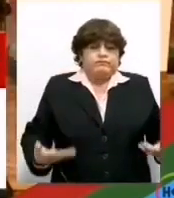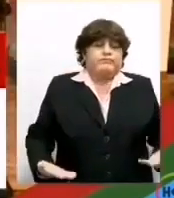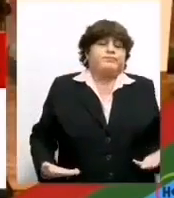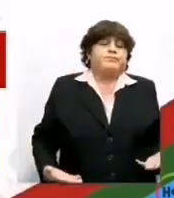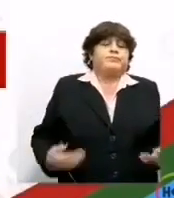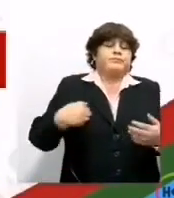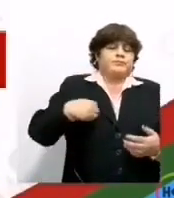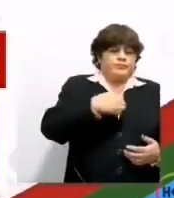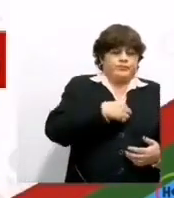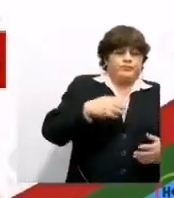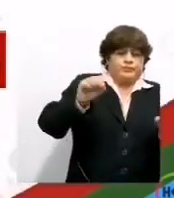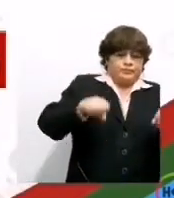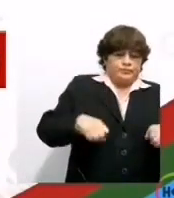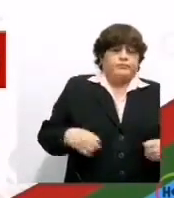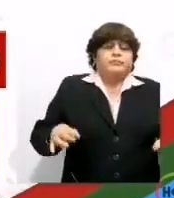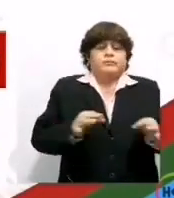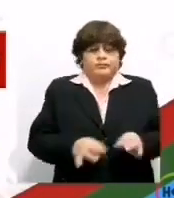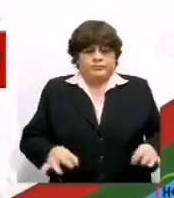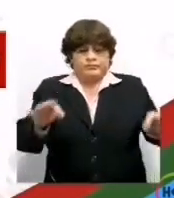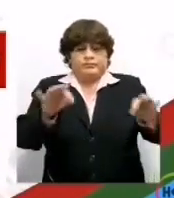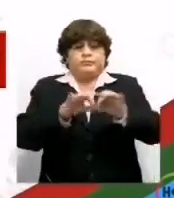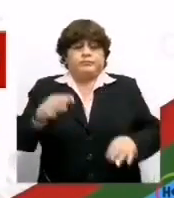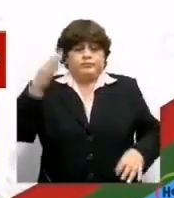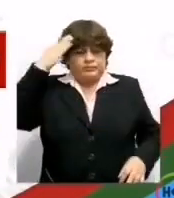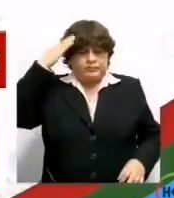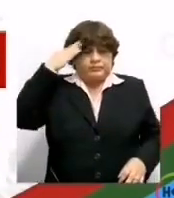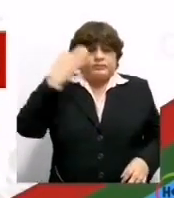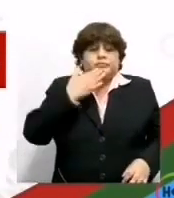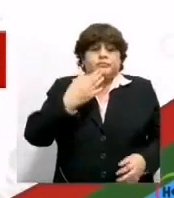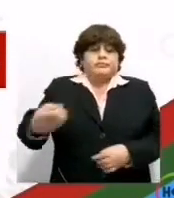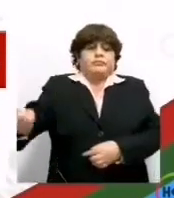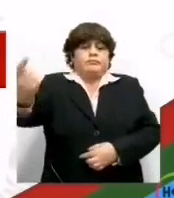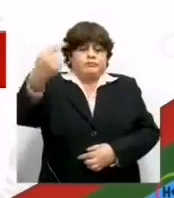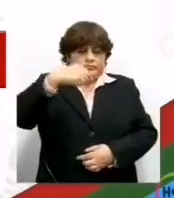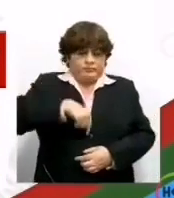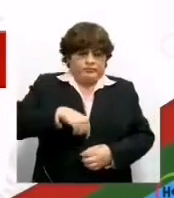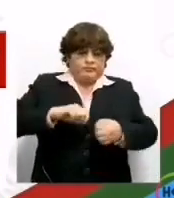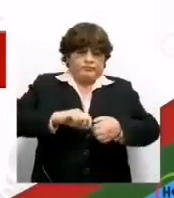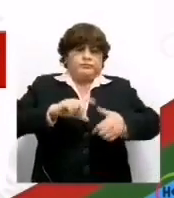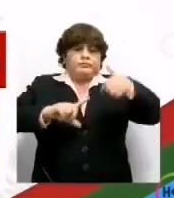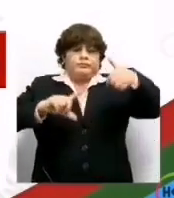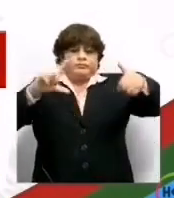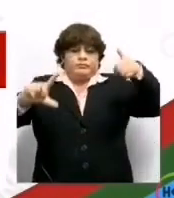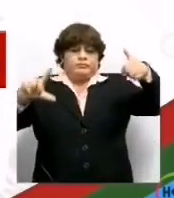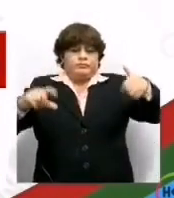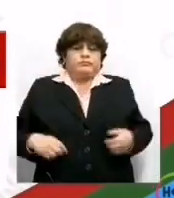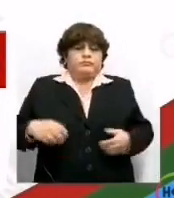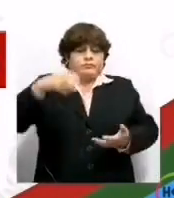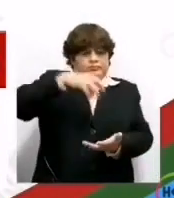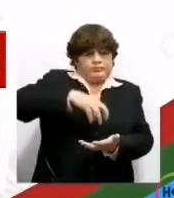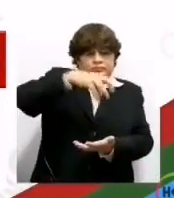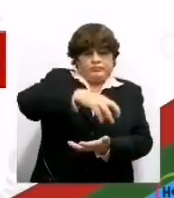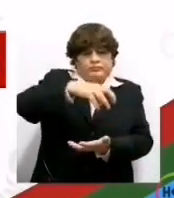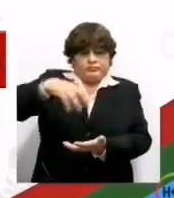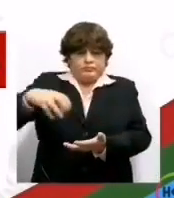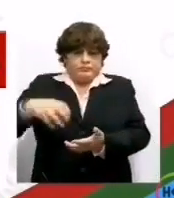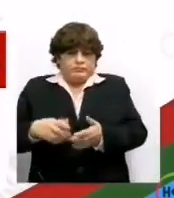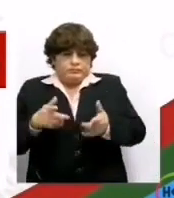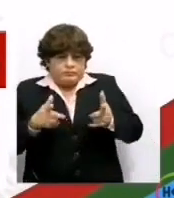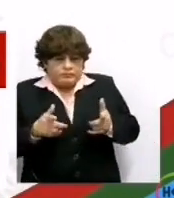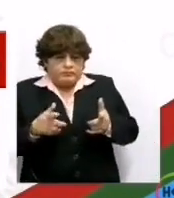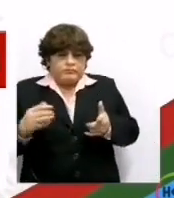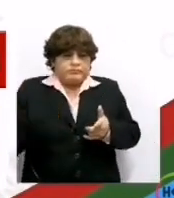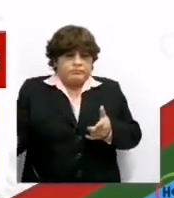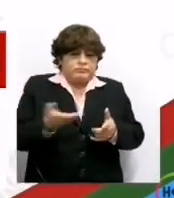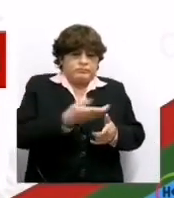nosotros creemos importante que debemos saber quiénes ingresan a la región de la libertad pondremos garitas de control en las